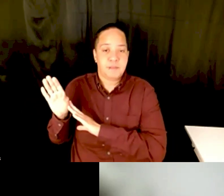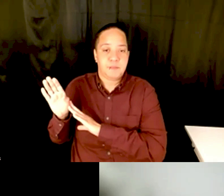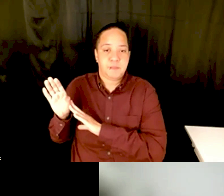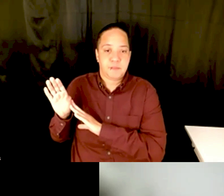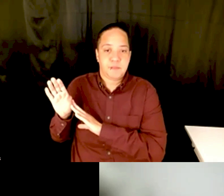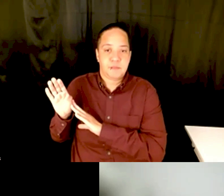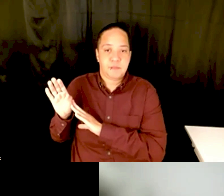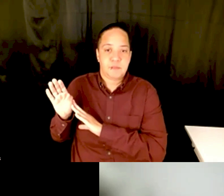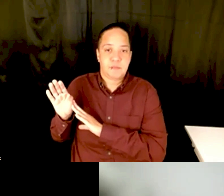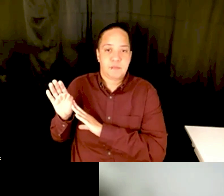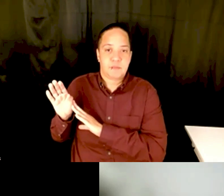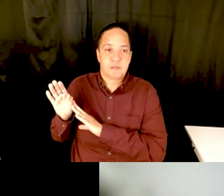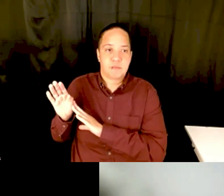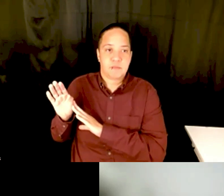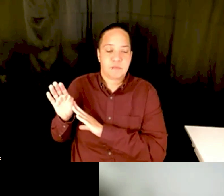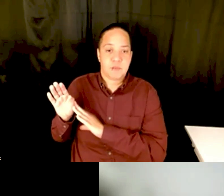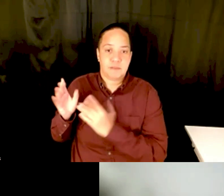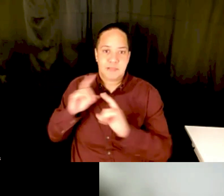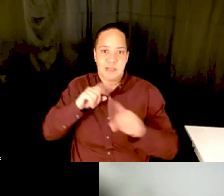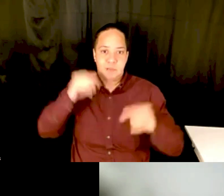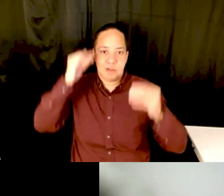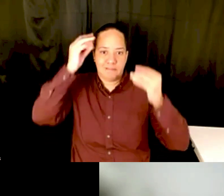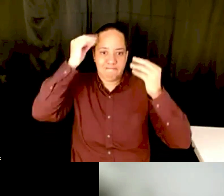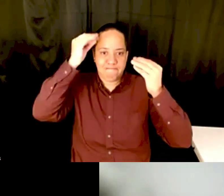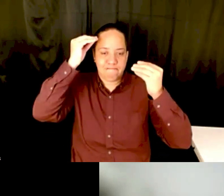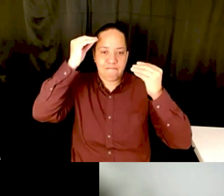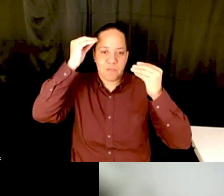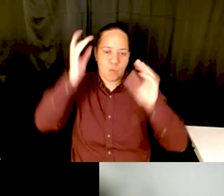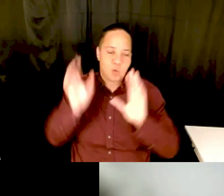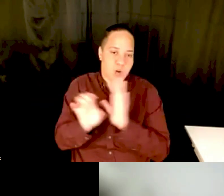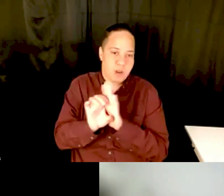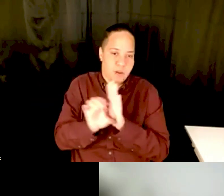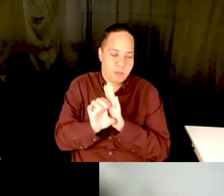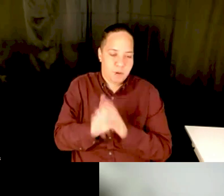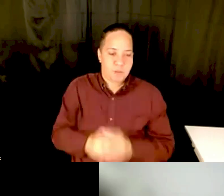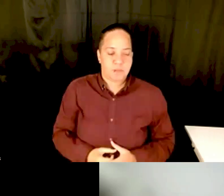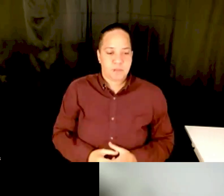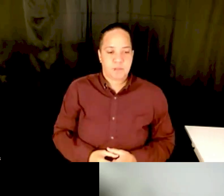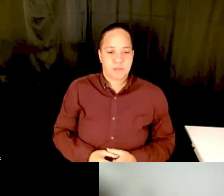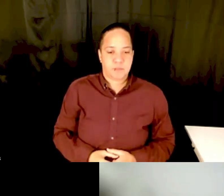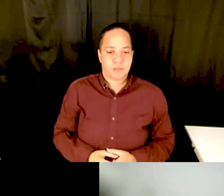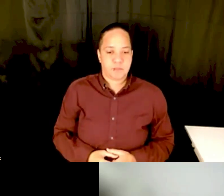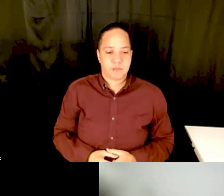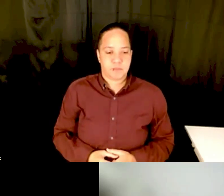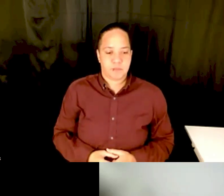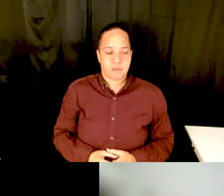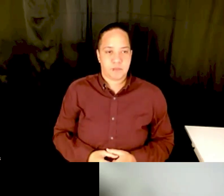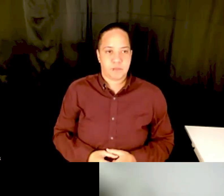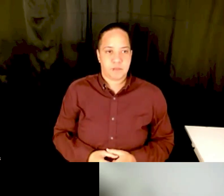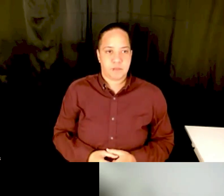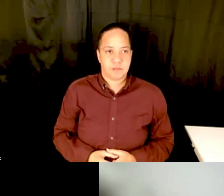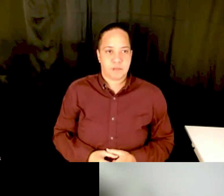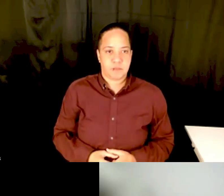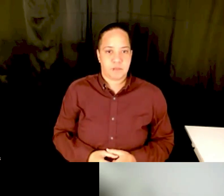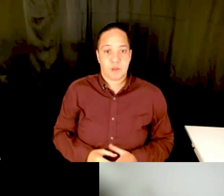la respuesta de angustia que puede haber. Por dar un ejemplo, la persona que va a tener su